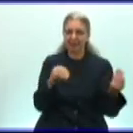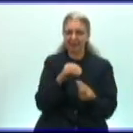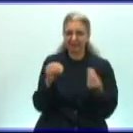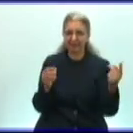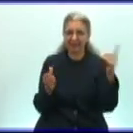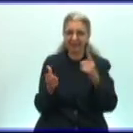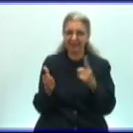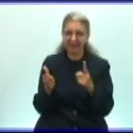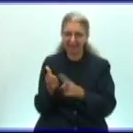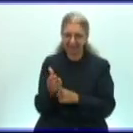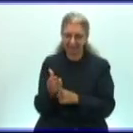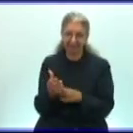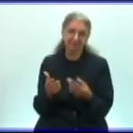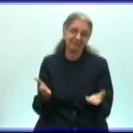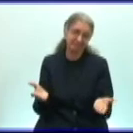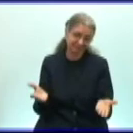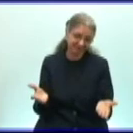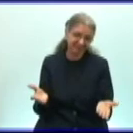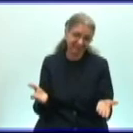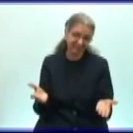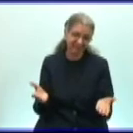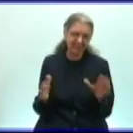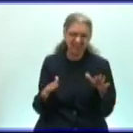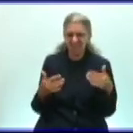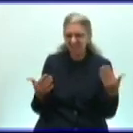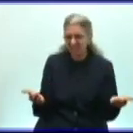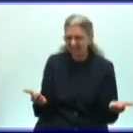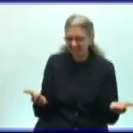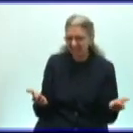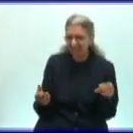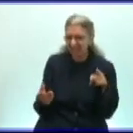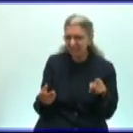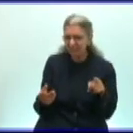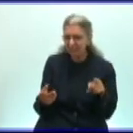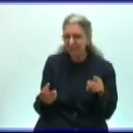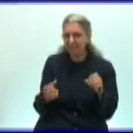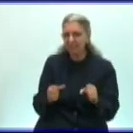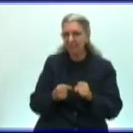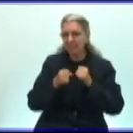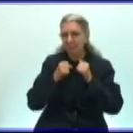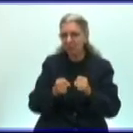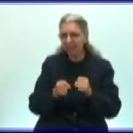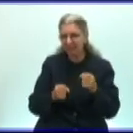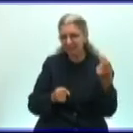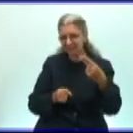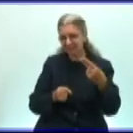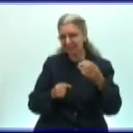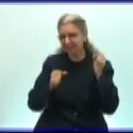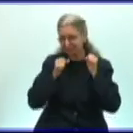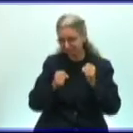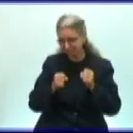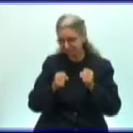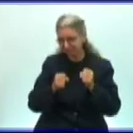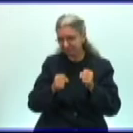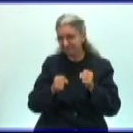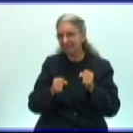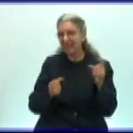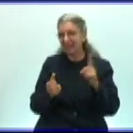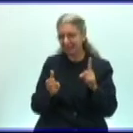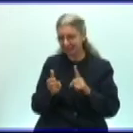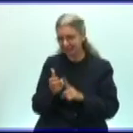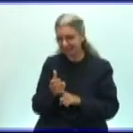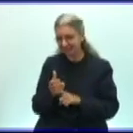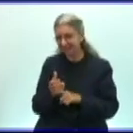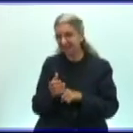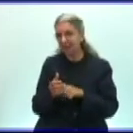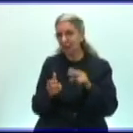energía eléctrica. ¿Y de qué magnitud estamos hablando? De la potencia eléctrica, donde la